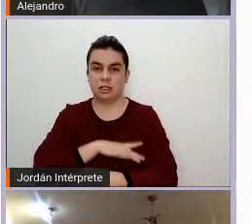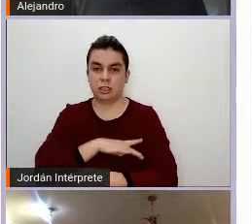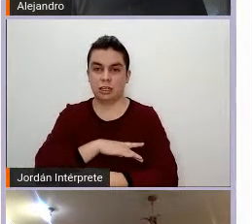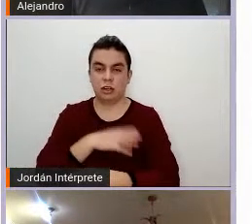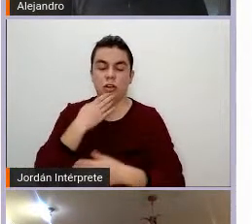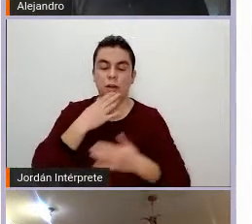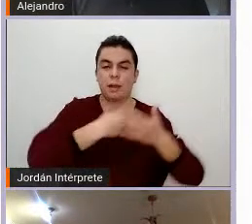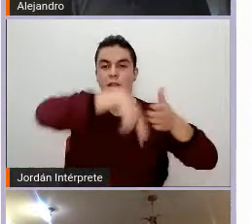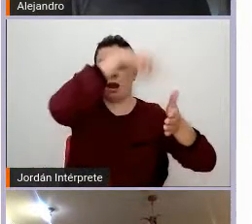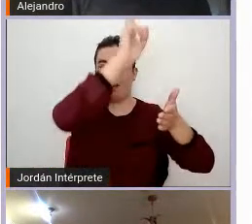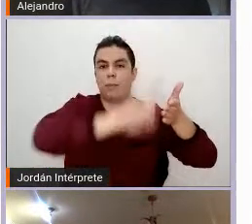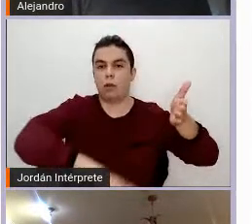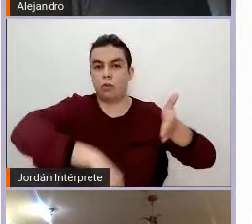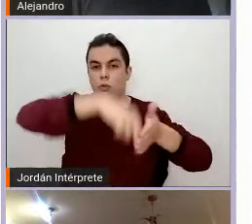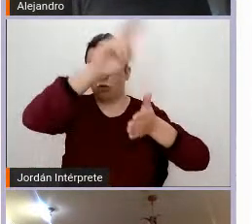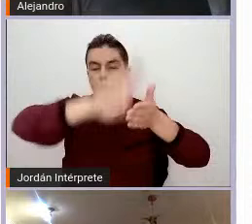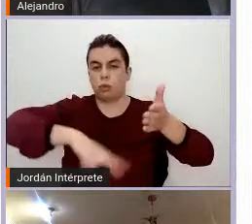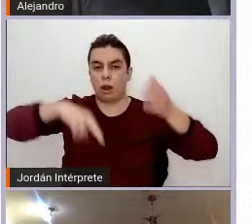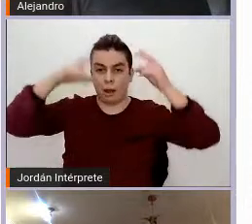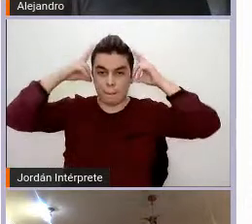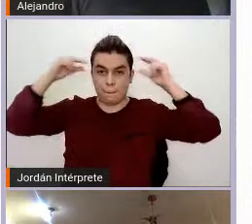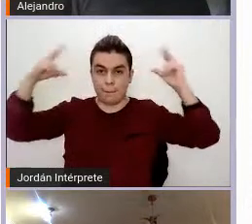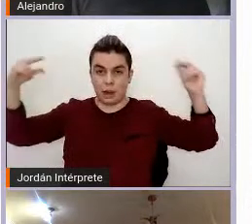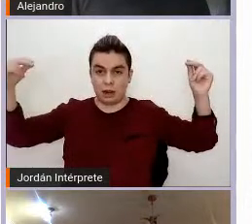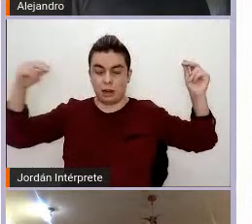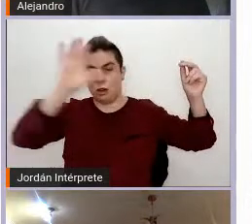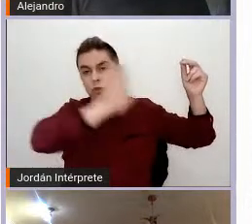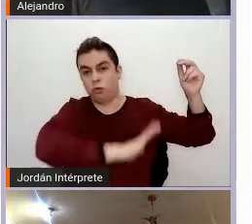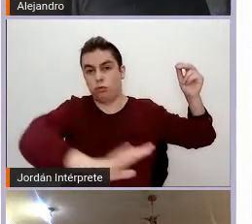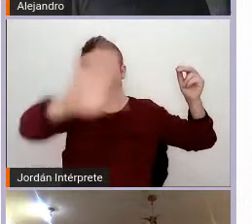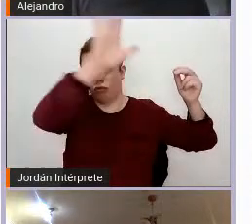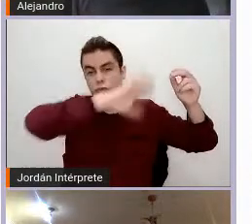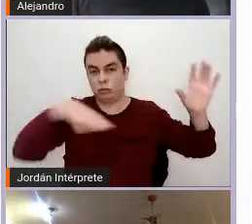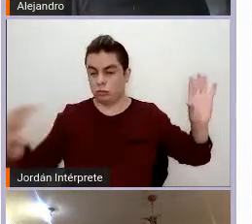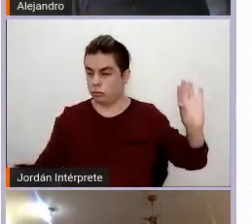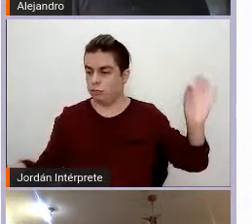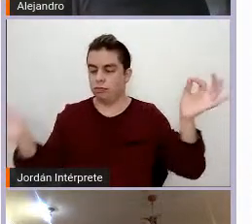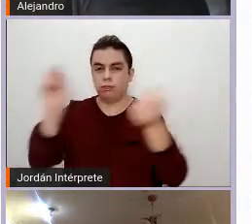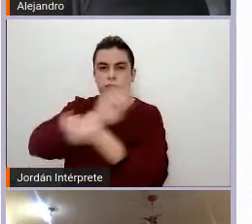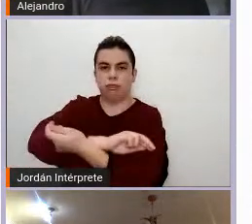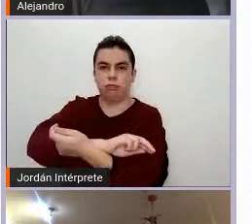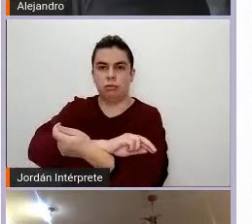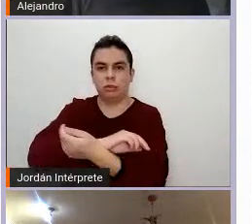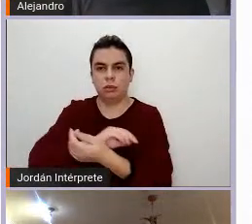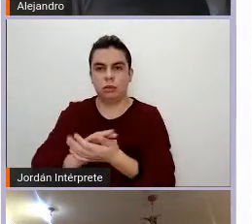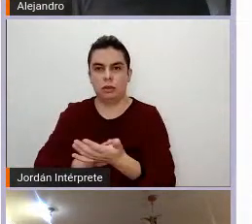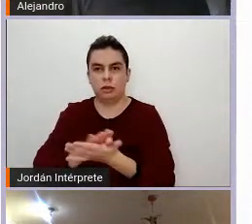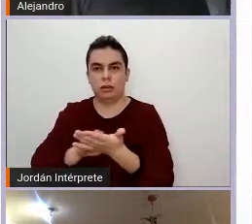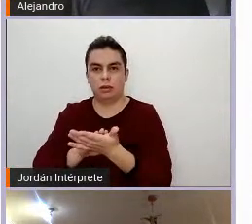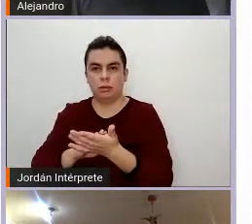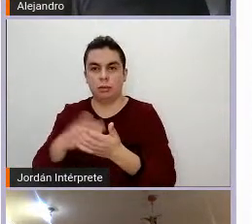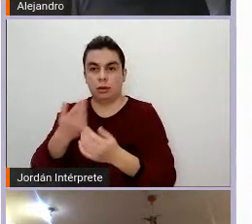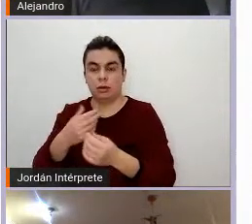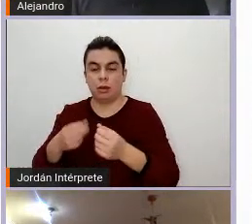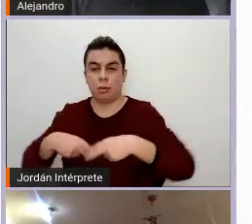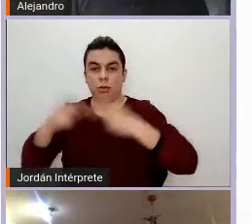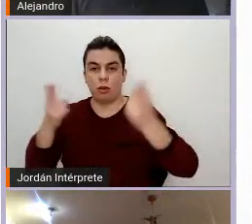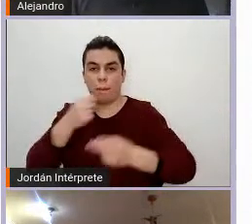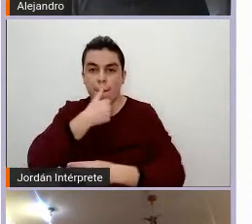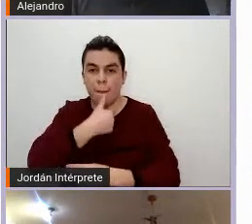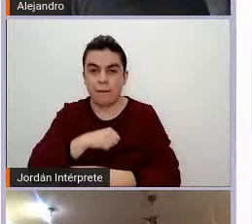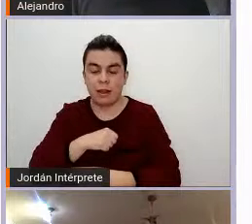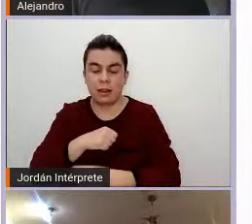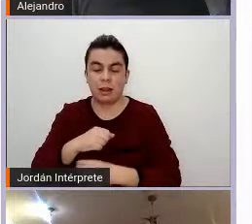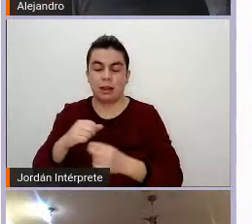interrelacionarse. De hecho, la primera edición de Canto General se publicó de forma privada en México en